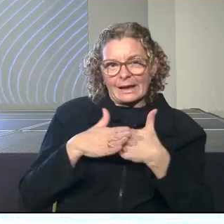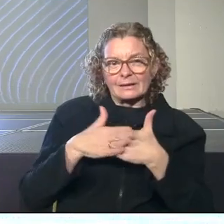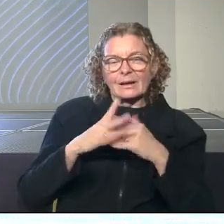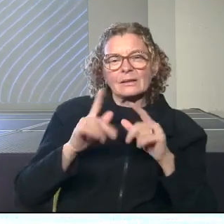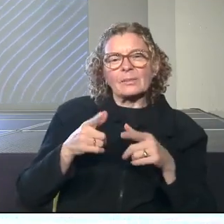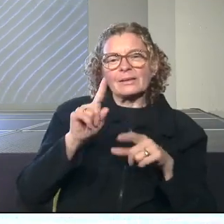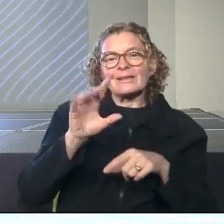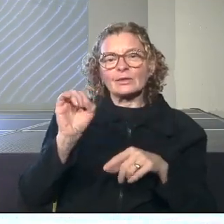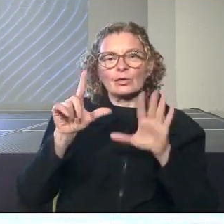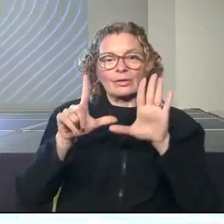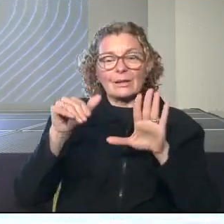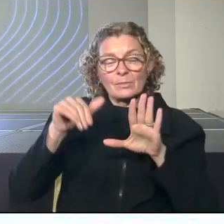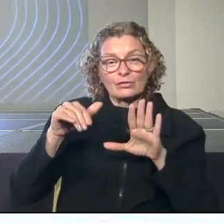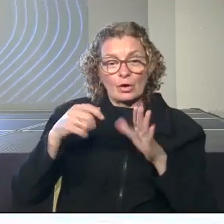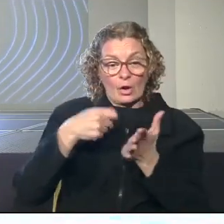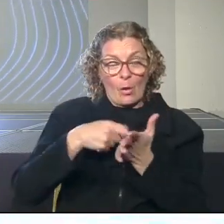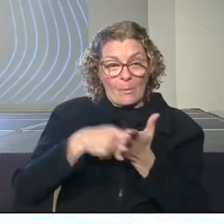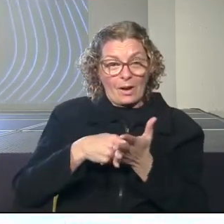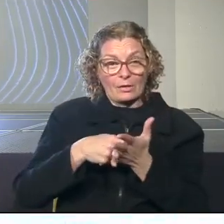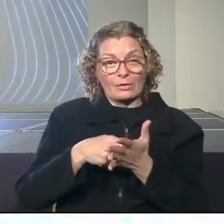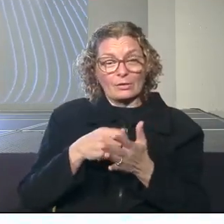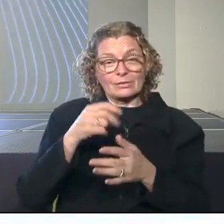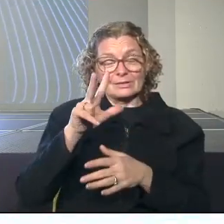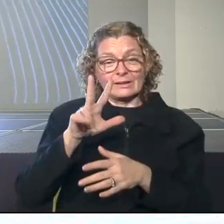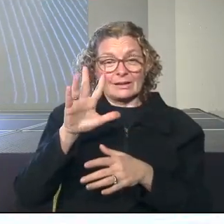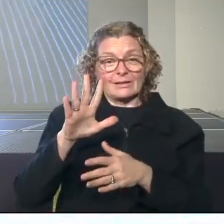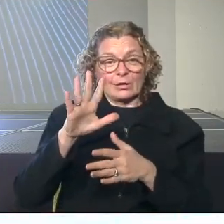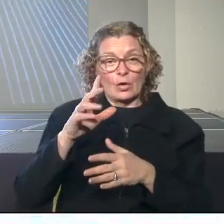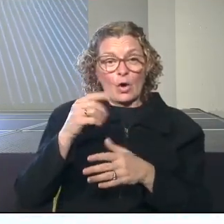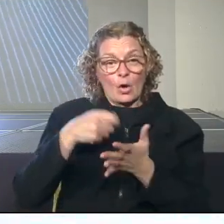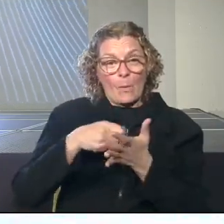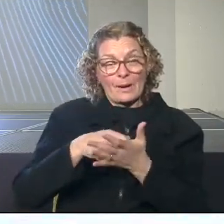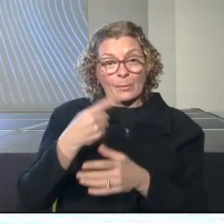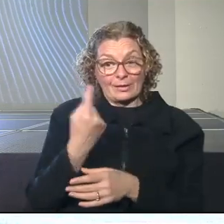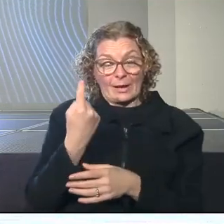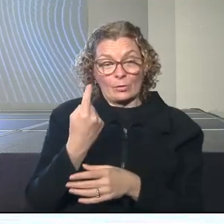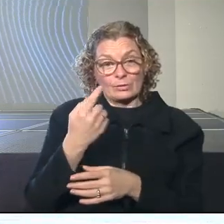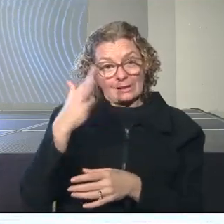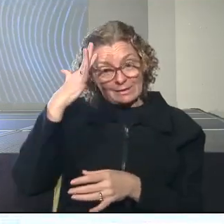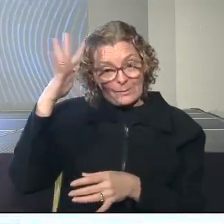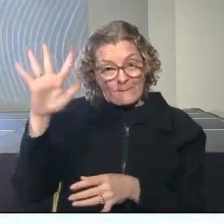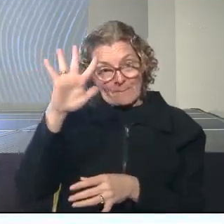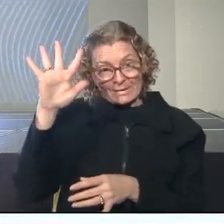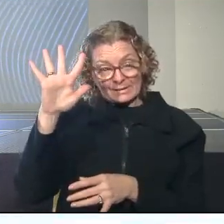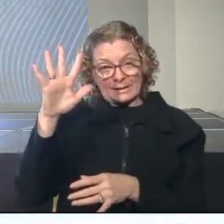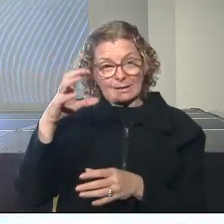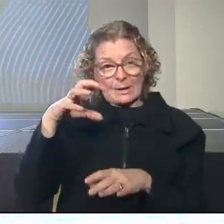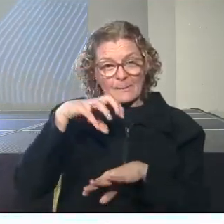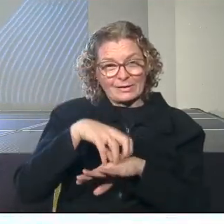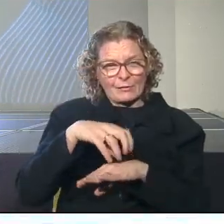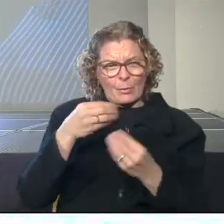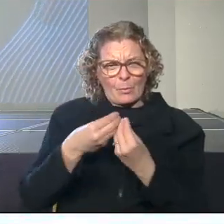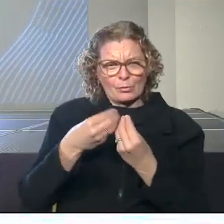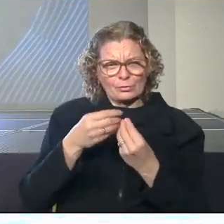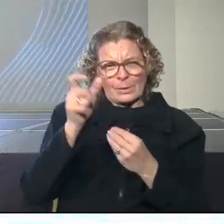de compradores y suceden 35 compras por segundo. Así que se imaginarán que la plataforma está llena de